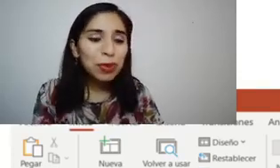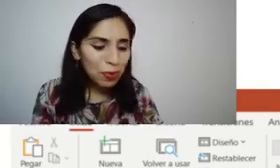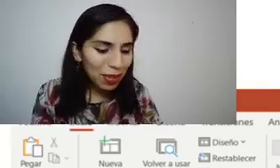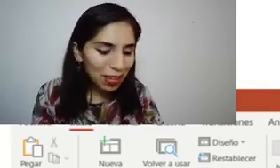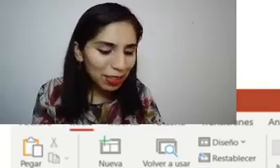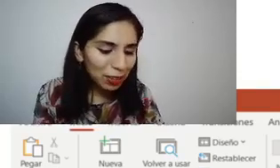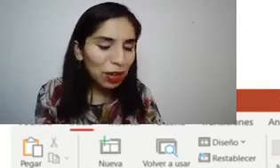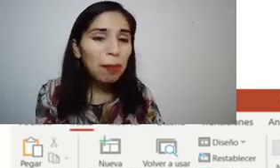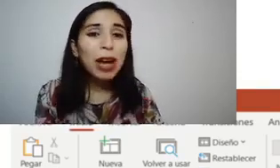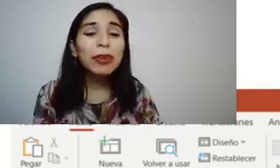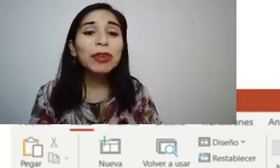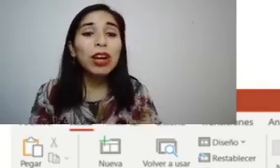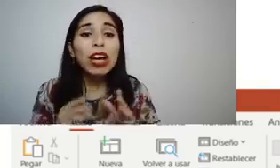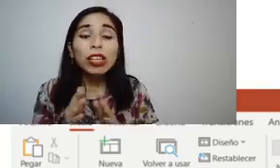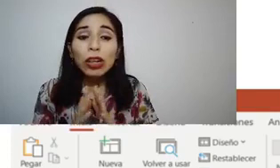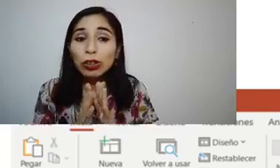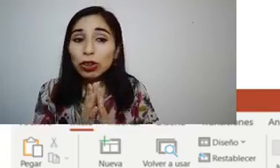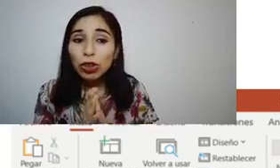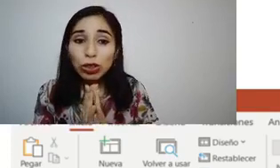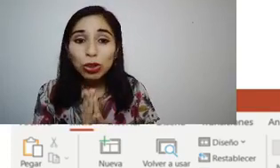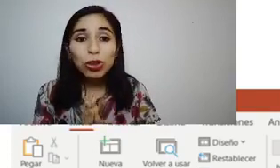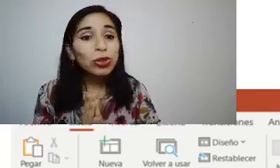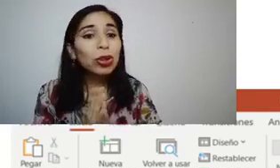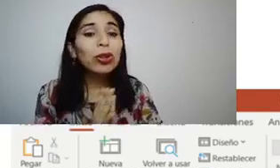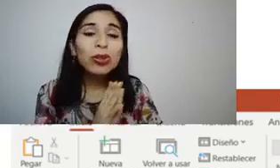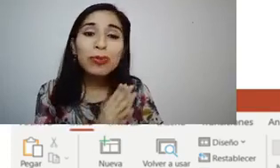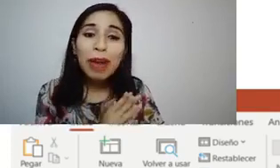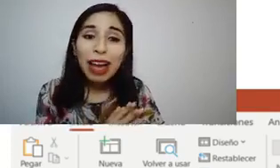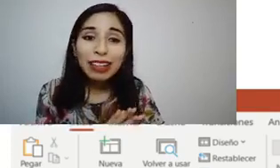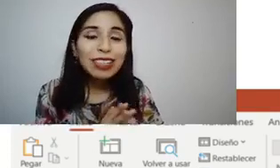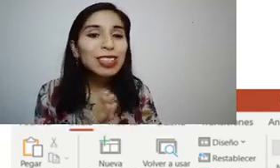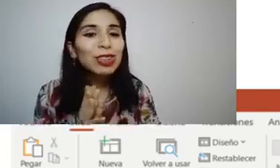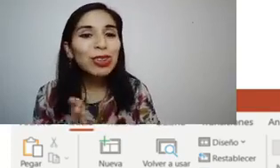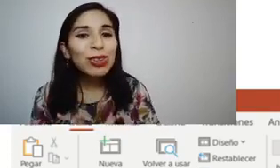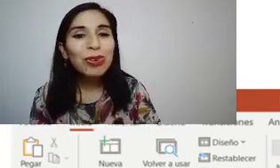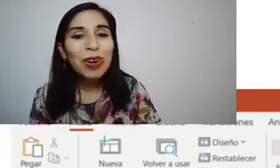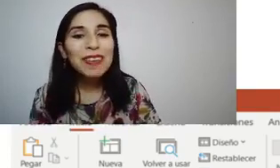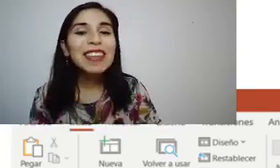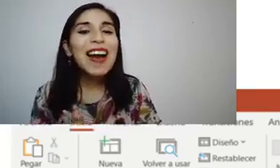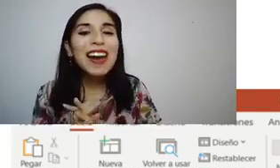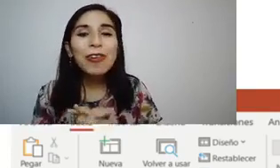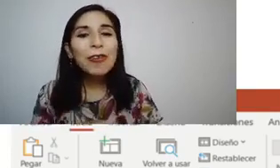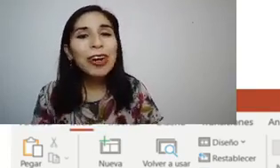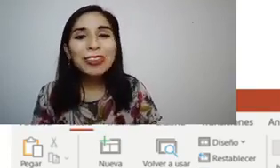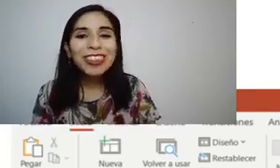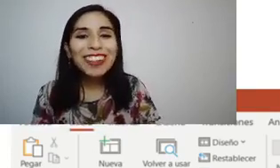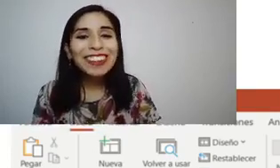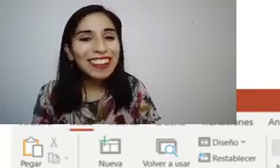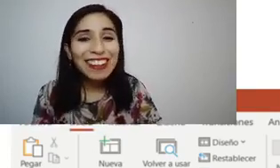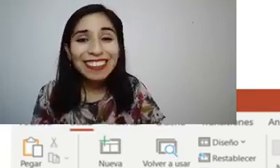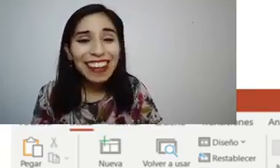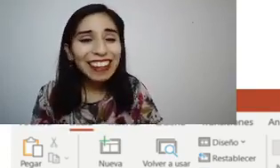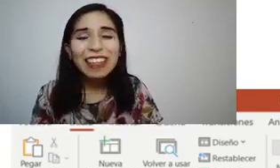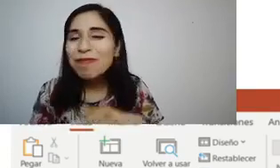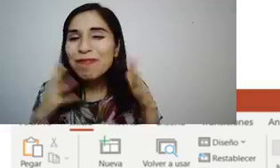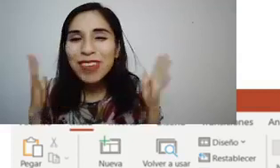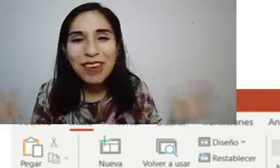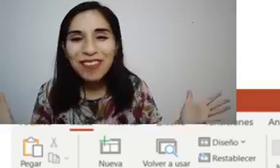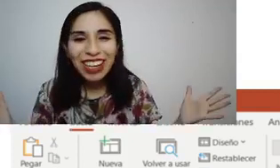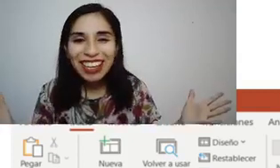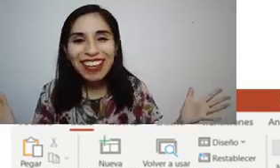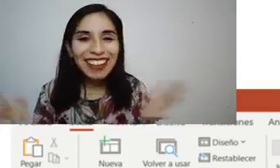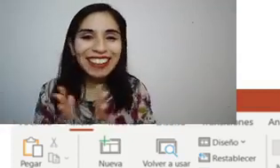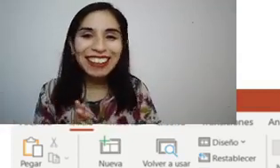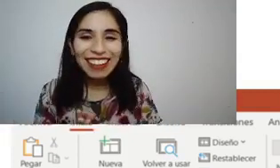horario muy bien señor amaro yo estoy todos los martes y todos los jueves a las 4 y 30 de la tarde